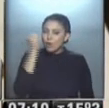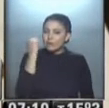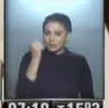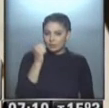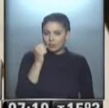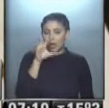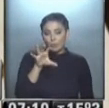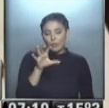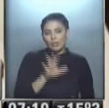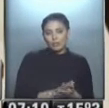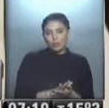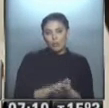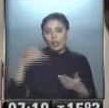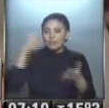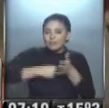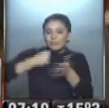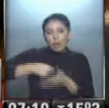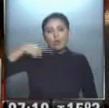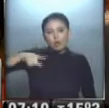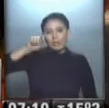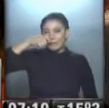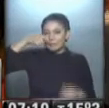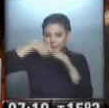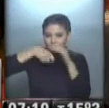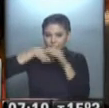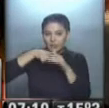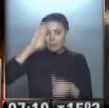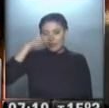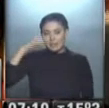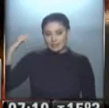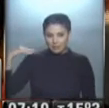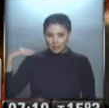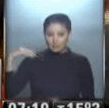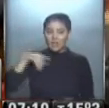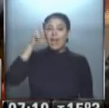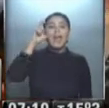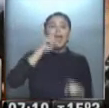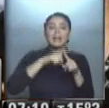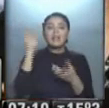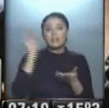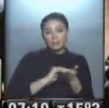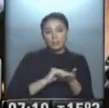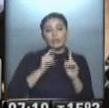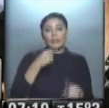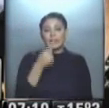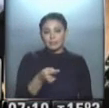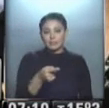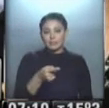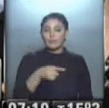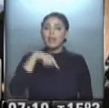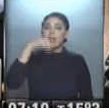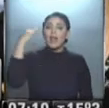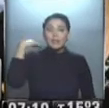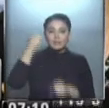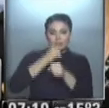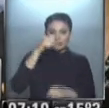la provincia en relación con la lucha contra el narcotráfico en los últimos meses el ex diputado provincial señaló que de un par de meses a